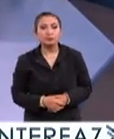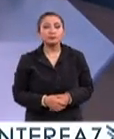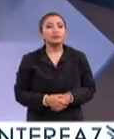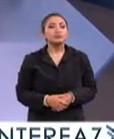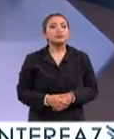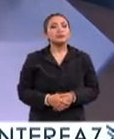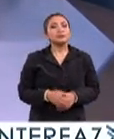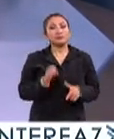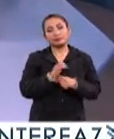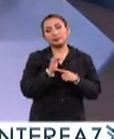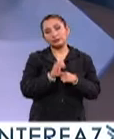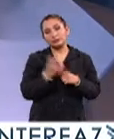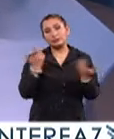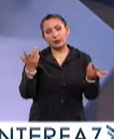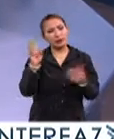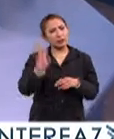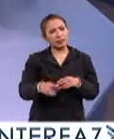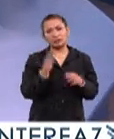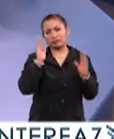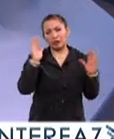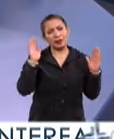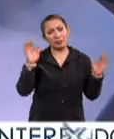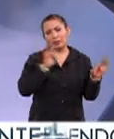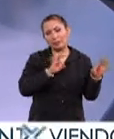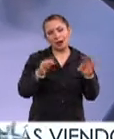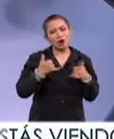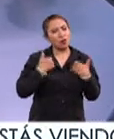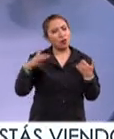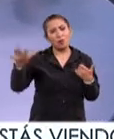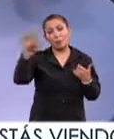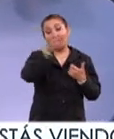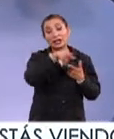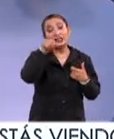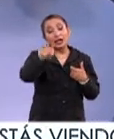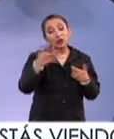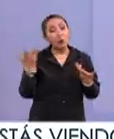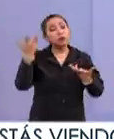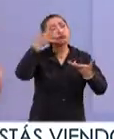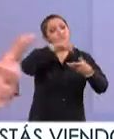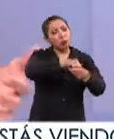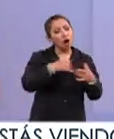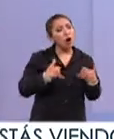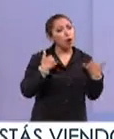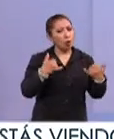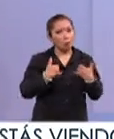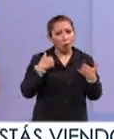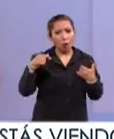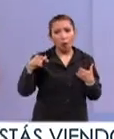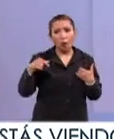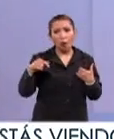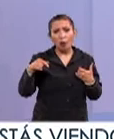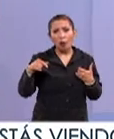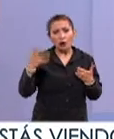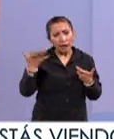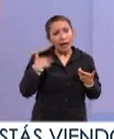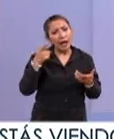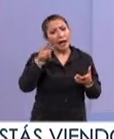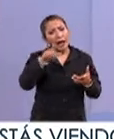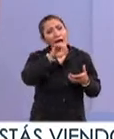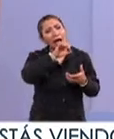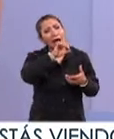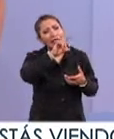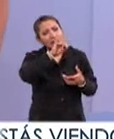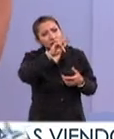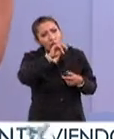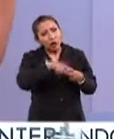Entonces, bueno, la verdad es que es fantástico trabajar con jóvenes y que se integren jóvenes que estén en la parte